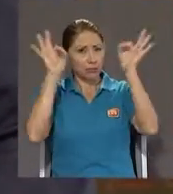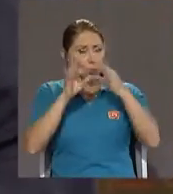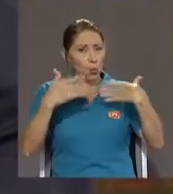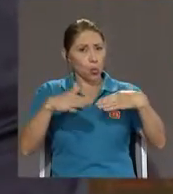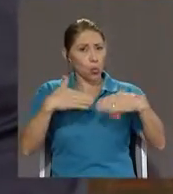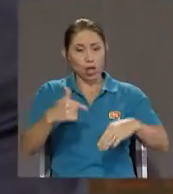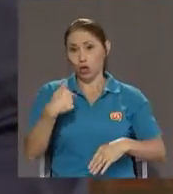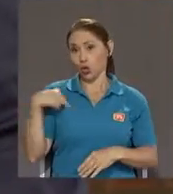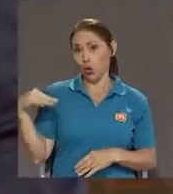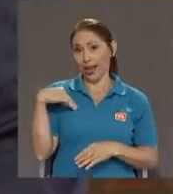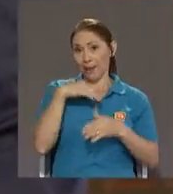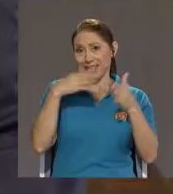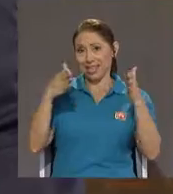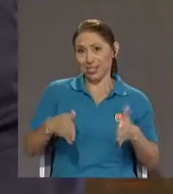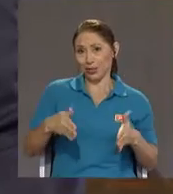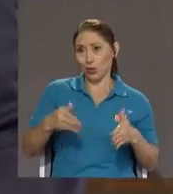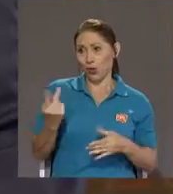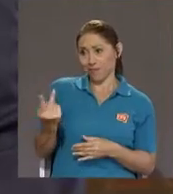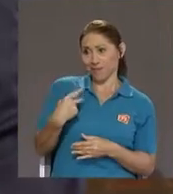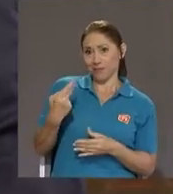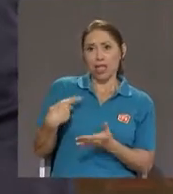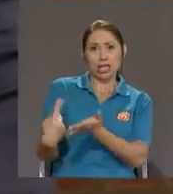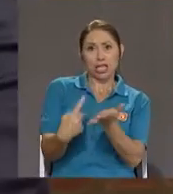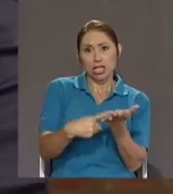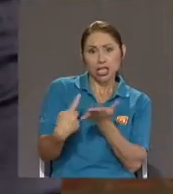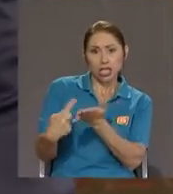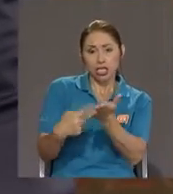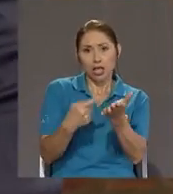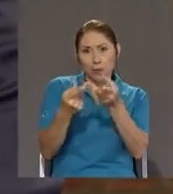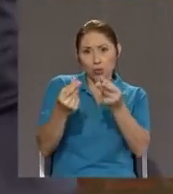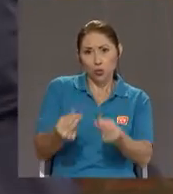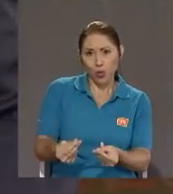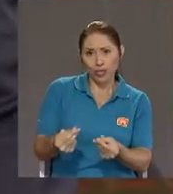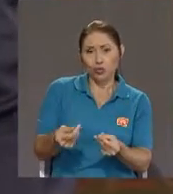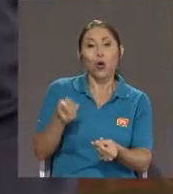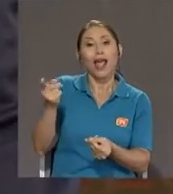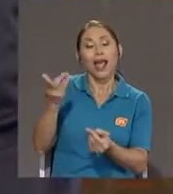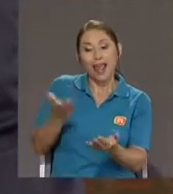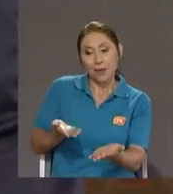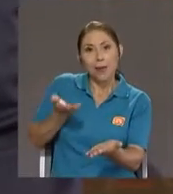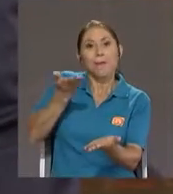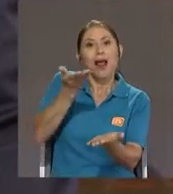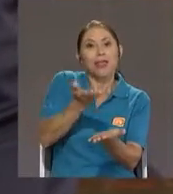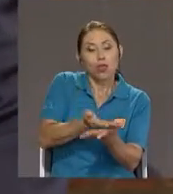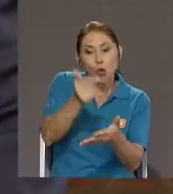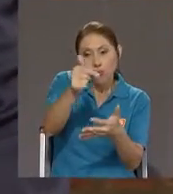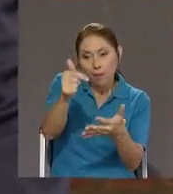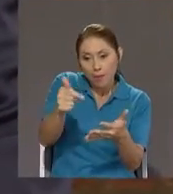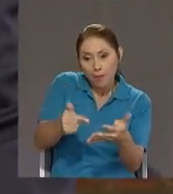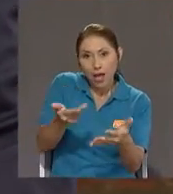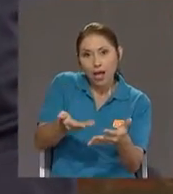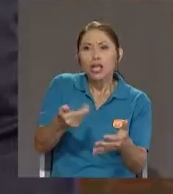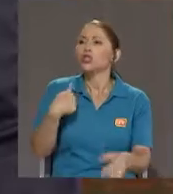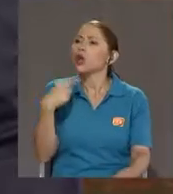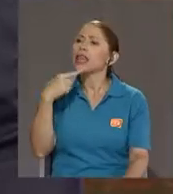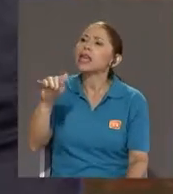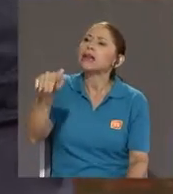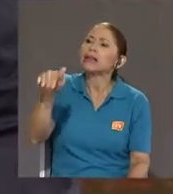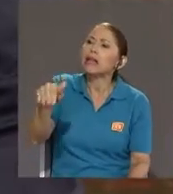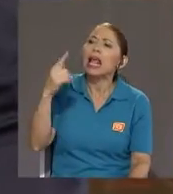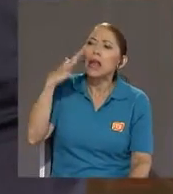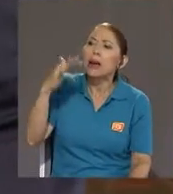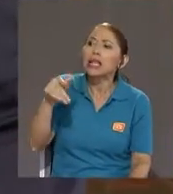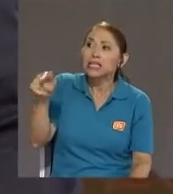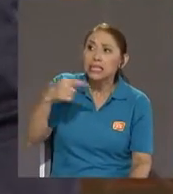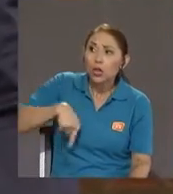estábamos discutiendo el presupuesto y me planteó ahí distintos escenarios y yo le dije, ¿qué te parece si vamos y se lo